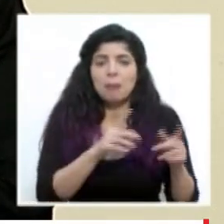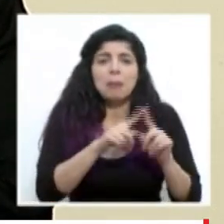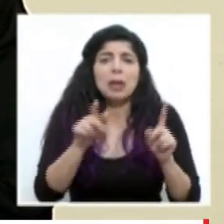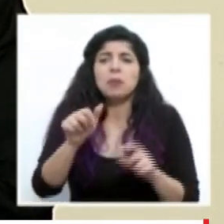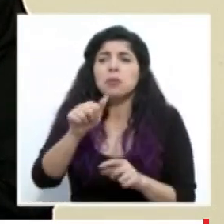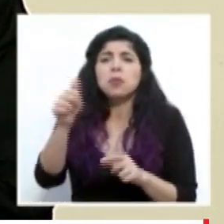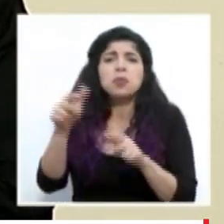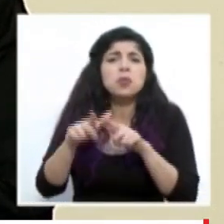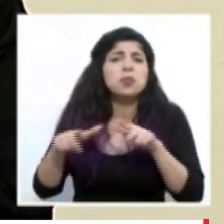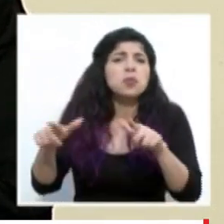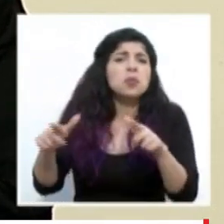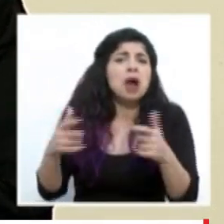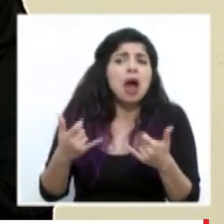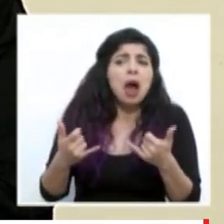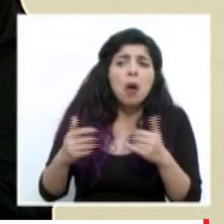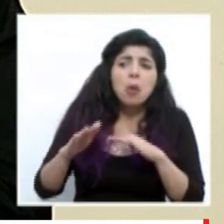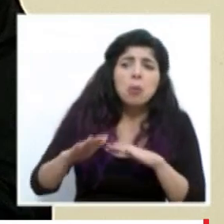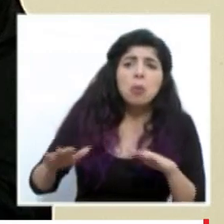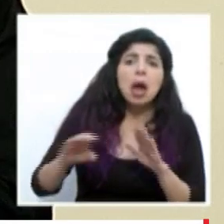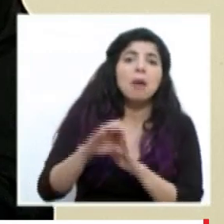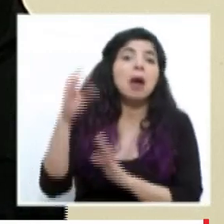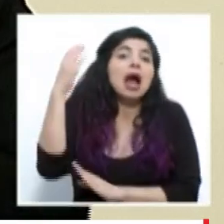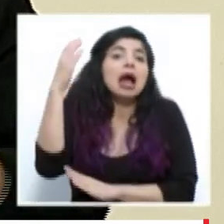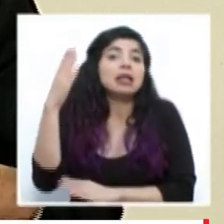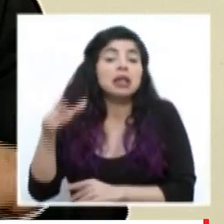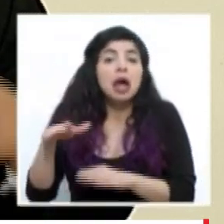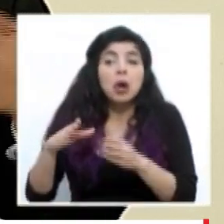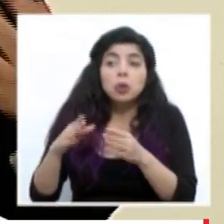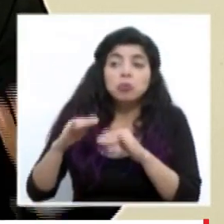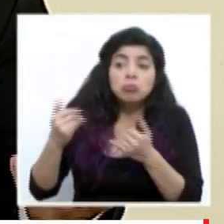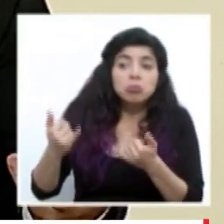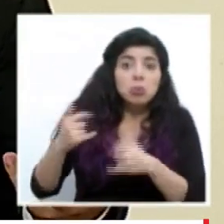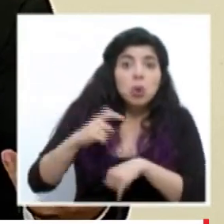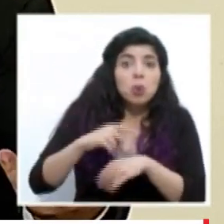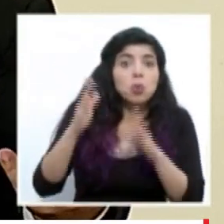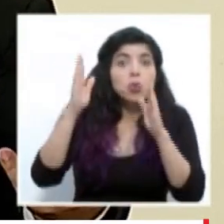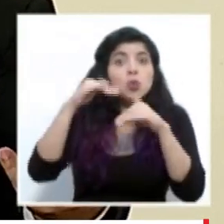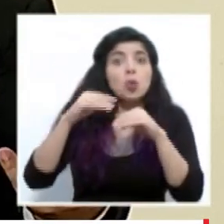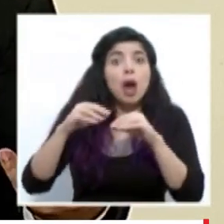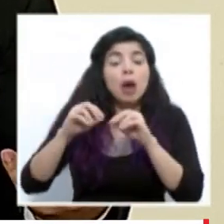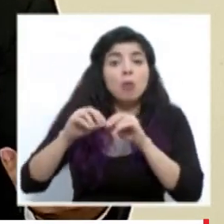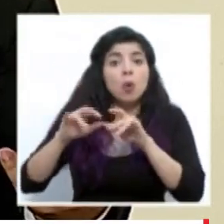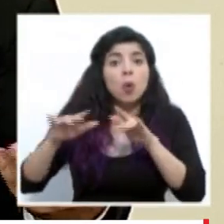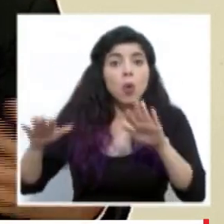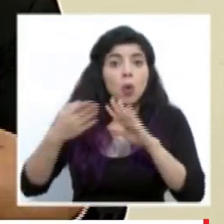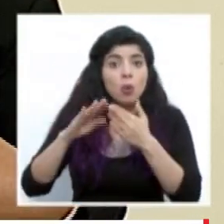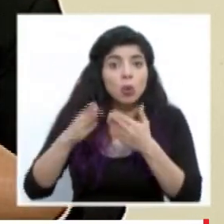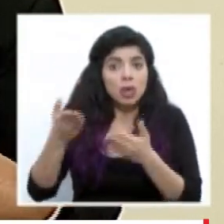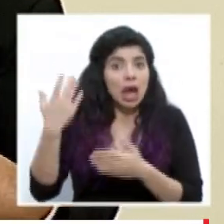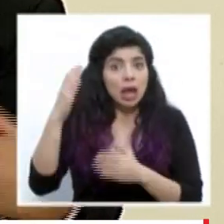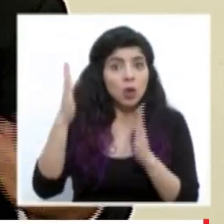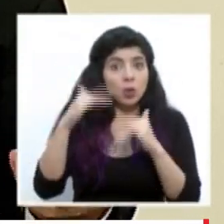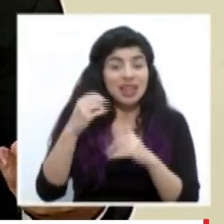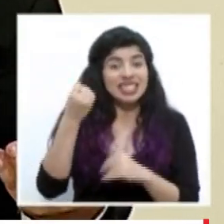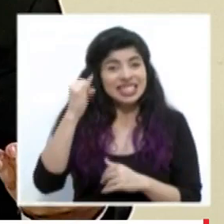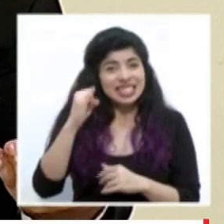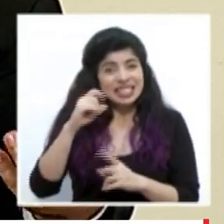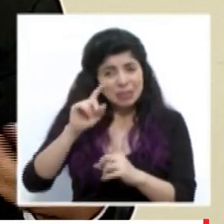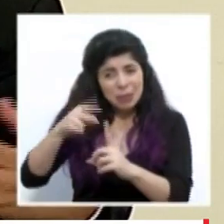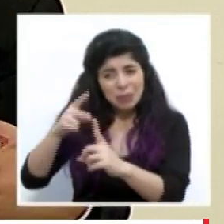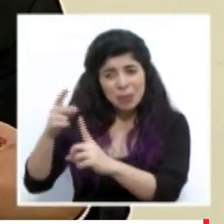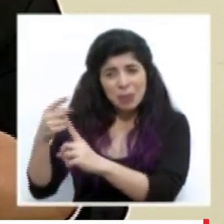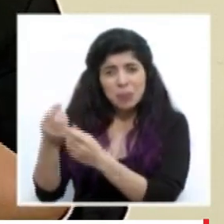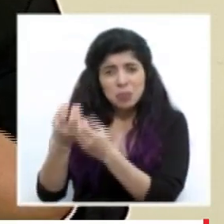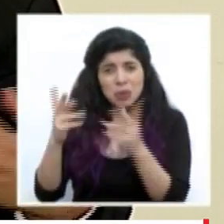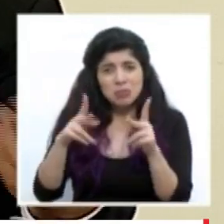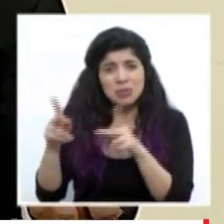sé, que esté tranquila en estos momentos, por ejemplo Cartago, donde en estos momentos no hay transmisión comunitaria, el hacer esa cantidad de